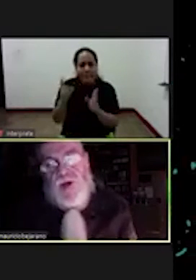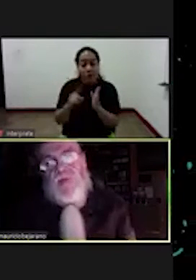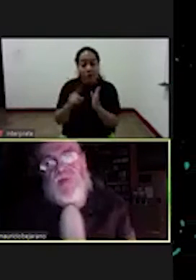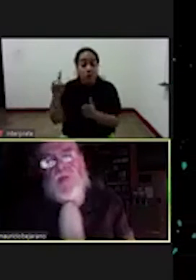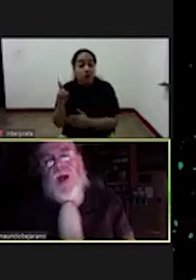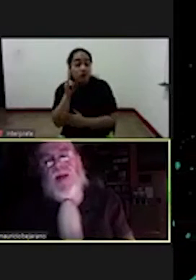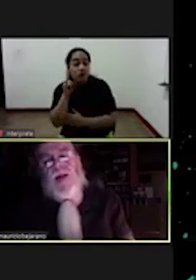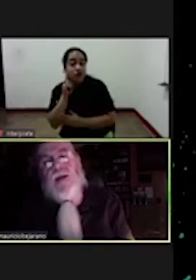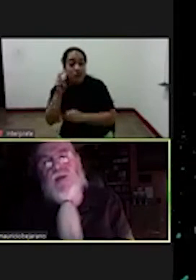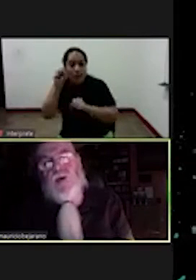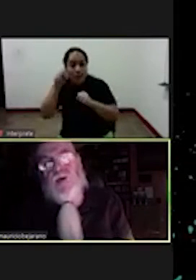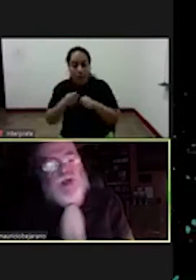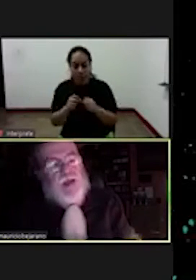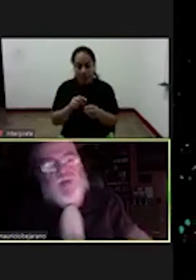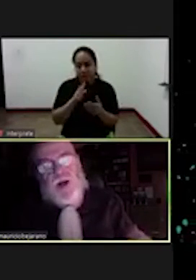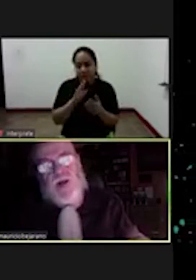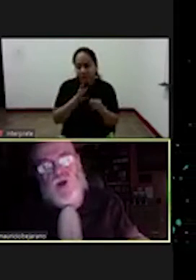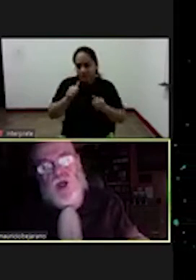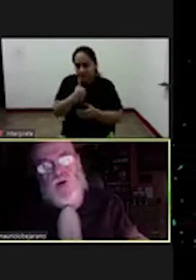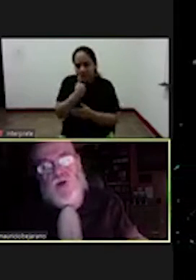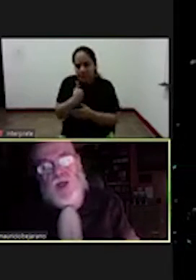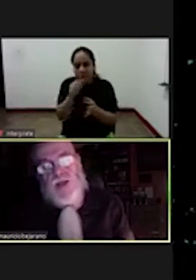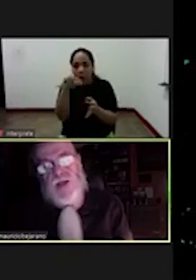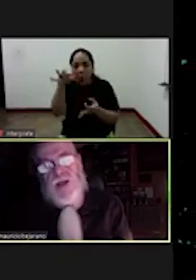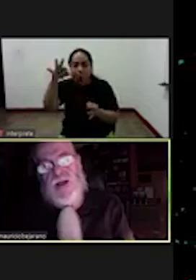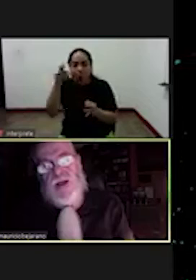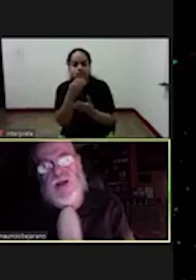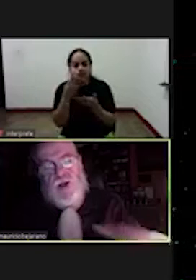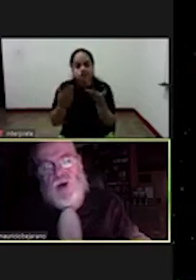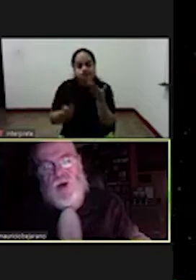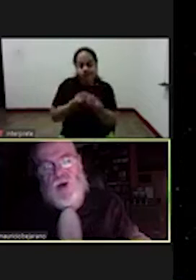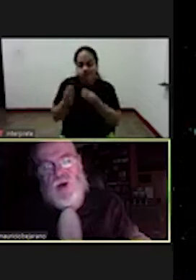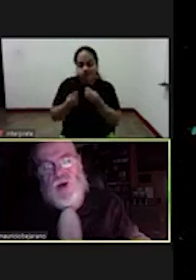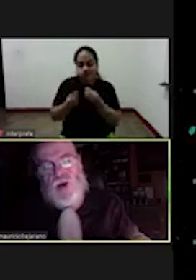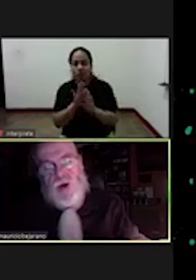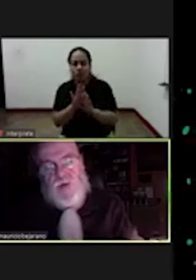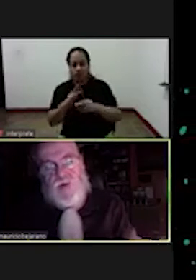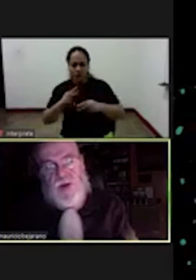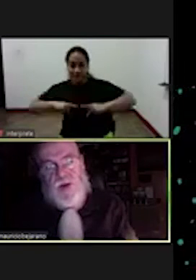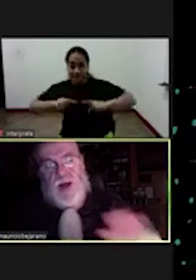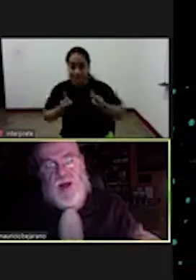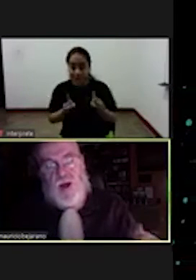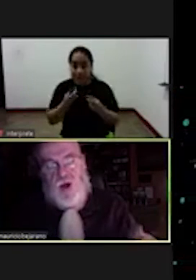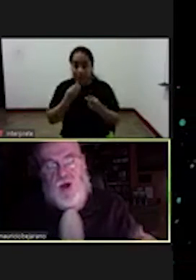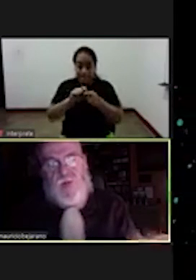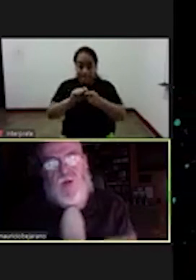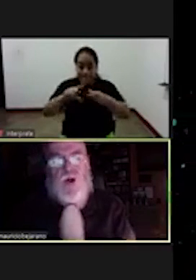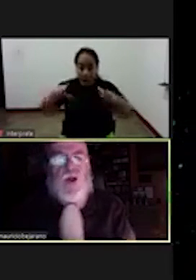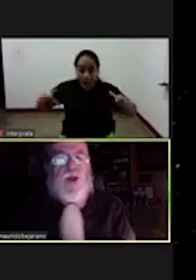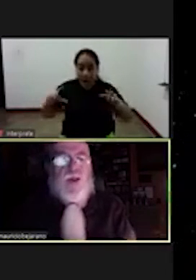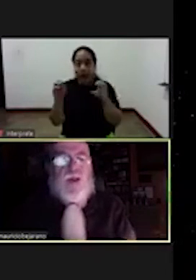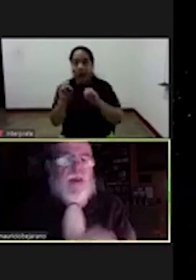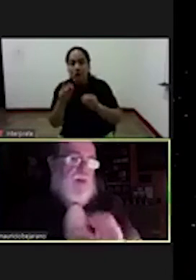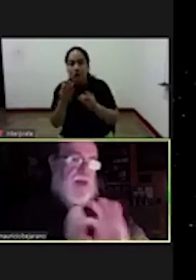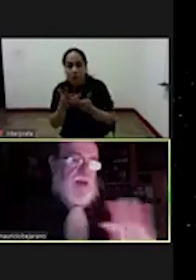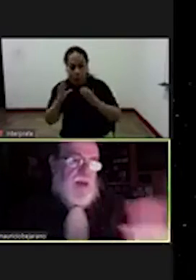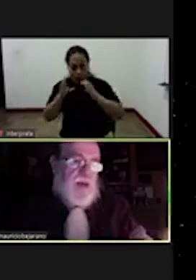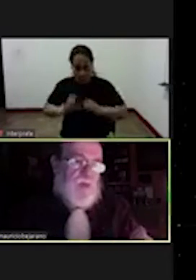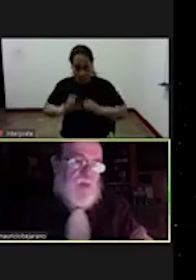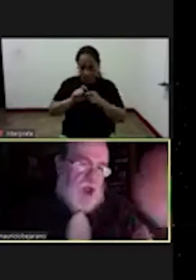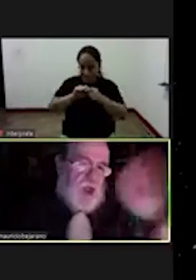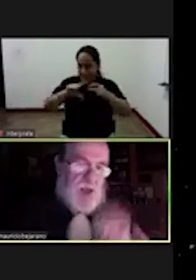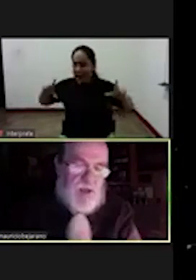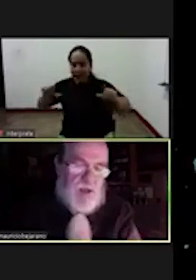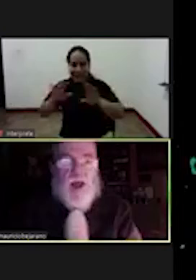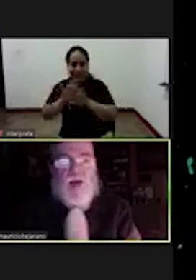vida propia allí en el soporte y se separa de sus causas, se separa de su geografía, se separa de los cuerpos, se separa de las